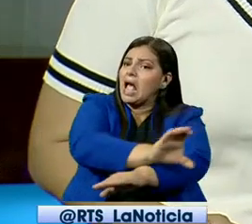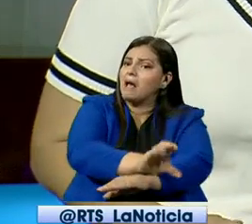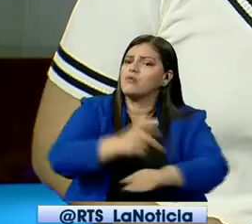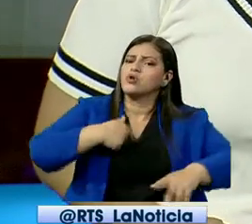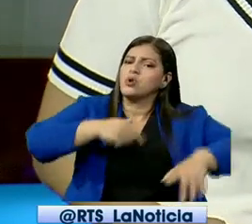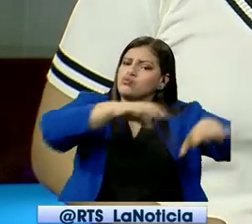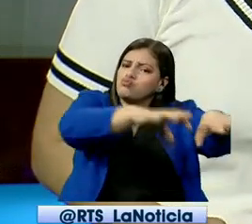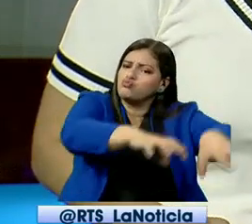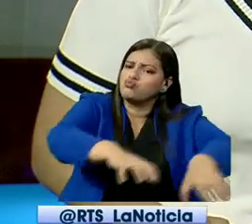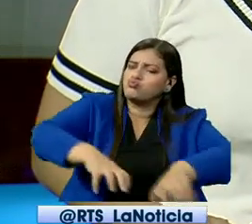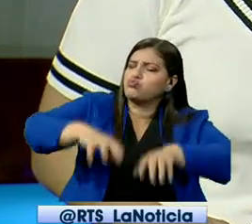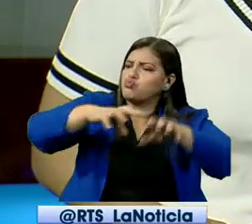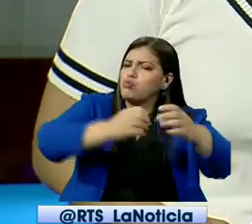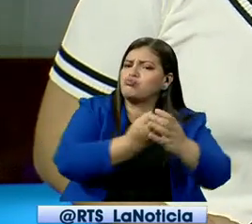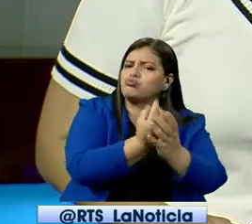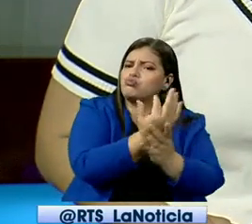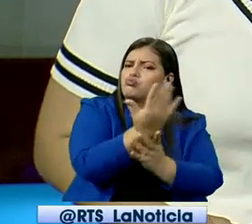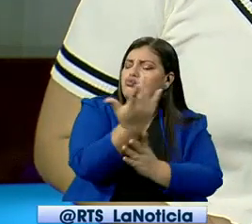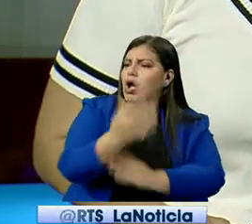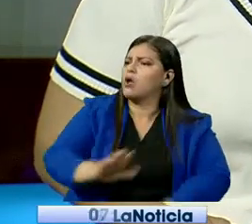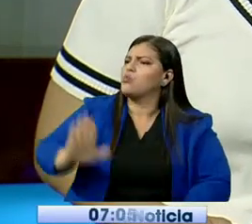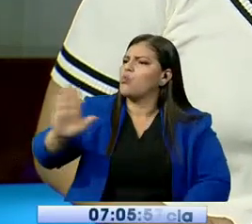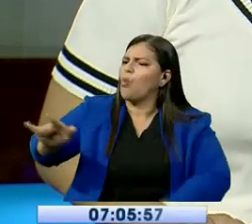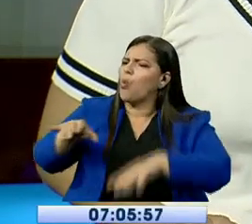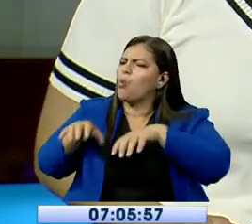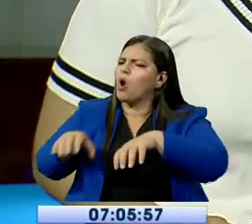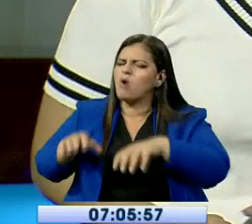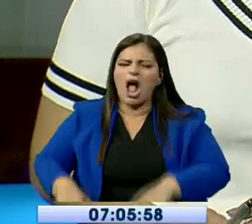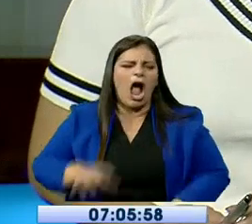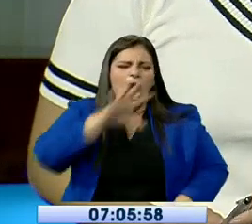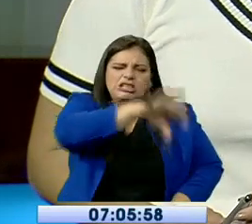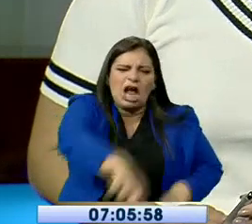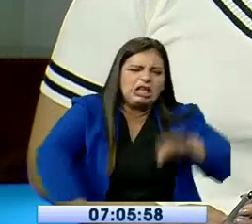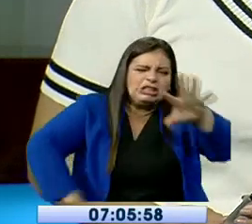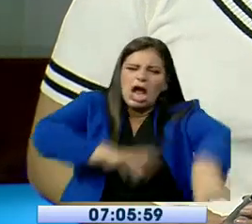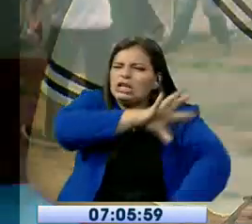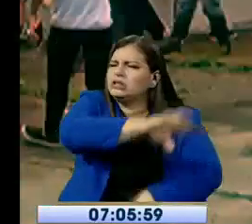que sus perros estaban destruyendo su sembrío.